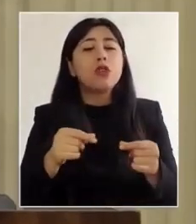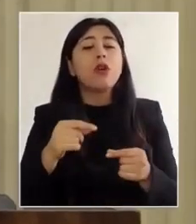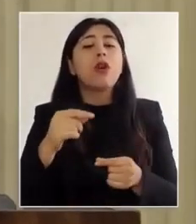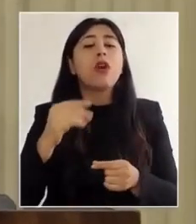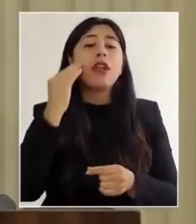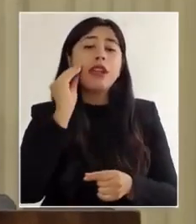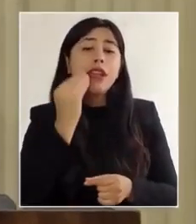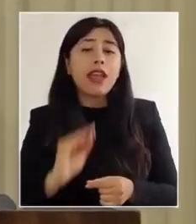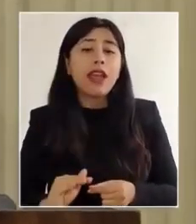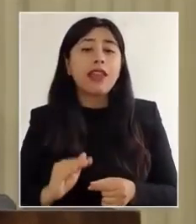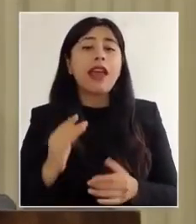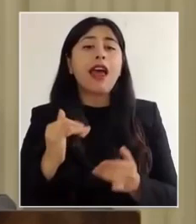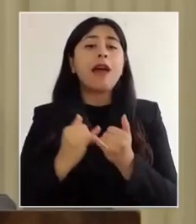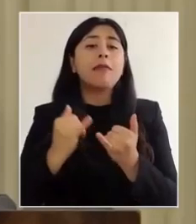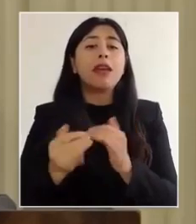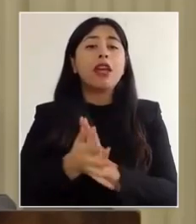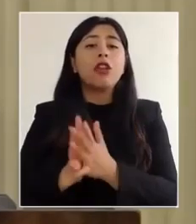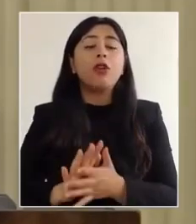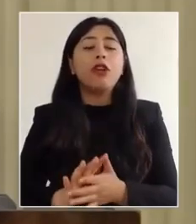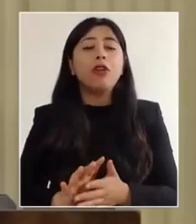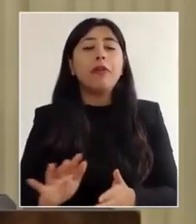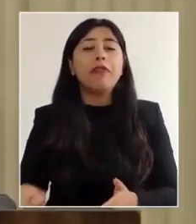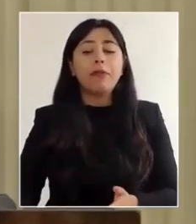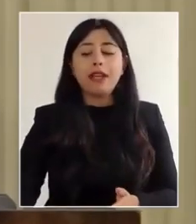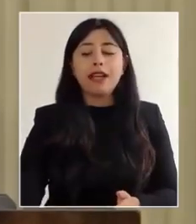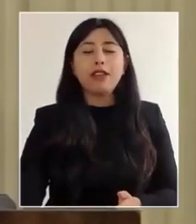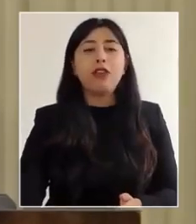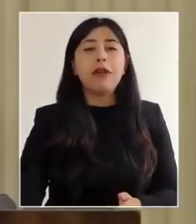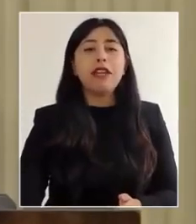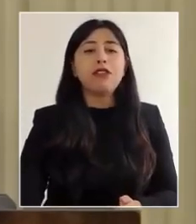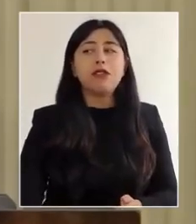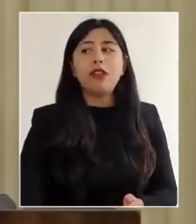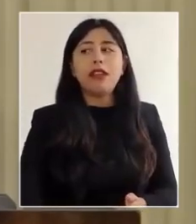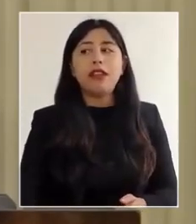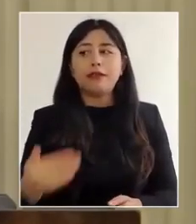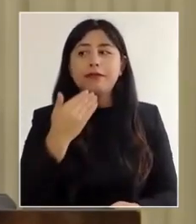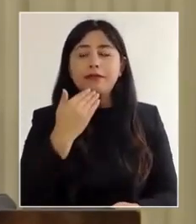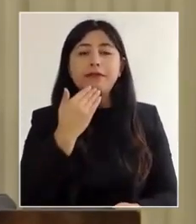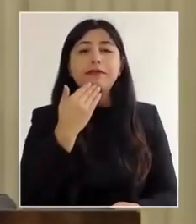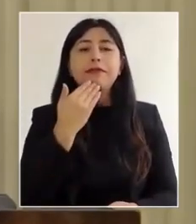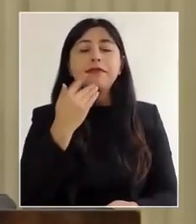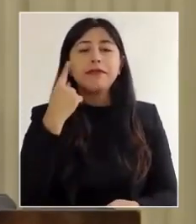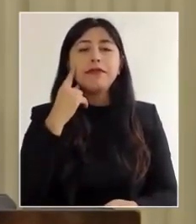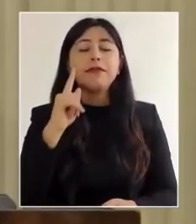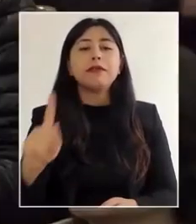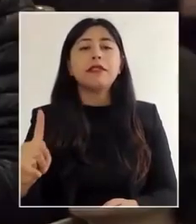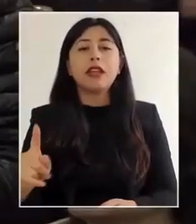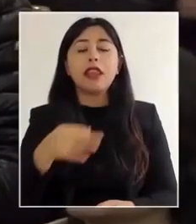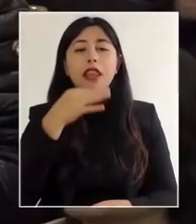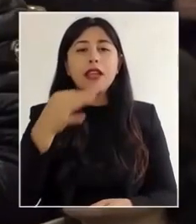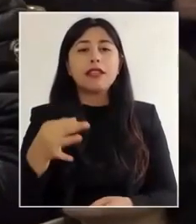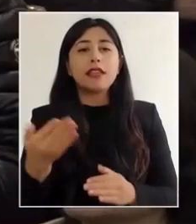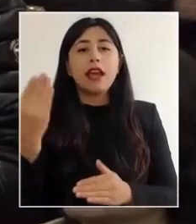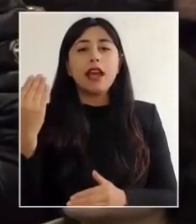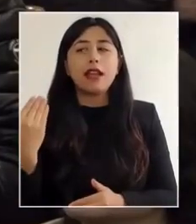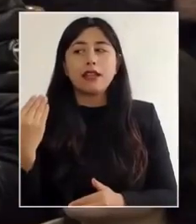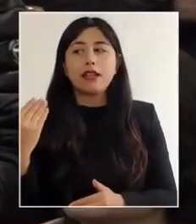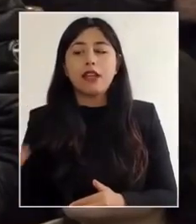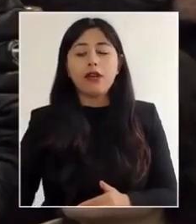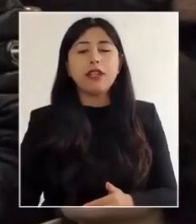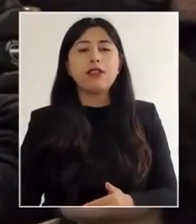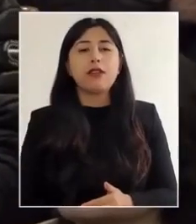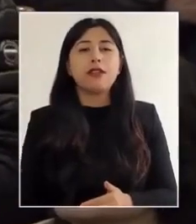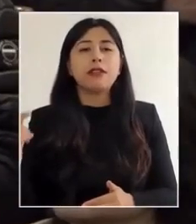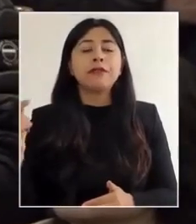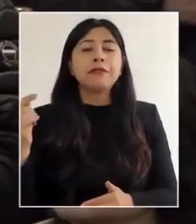todo y también quiero traer aquí porque como decía anteriormente uno